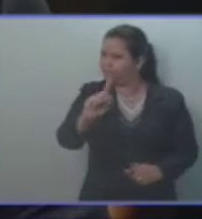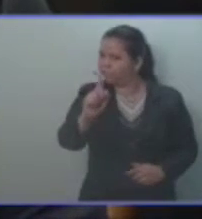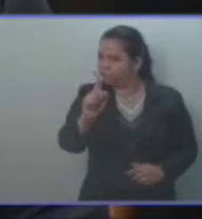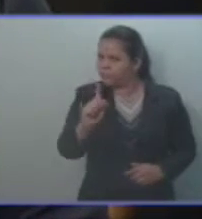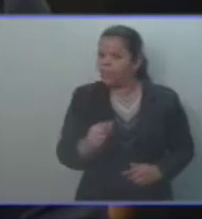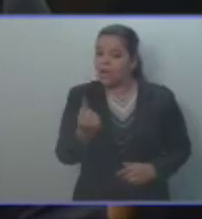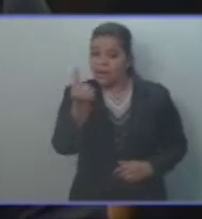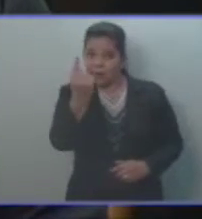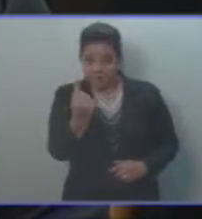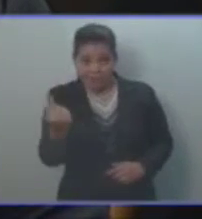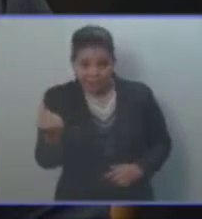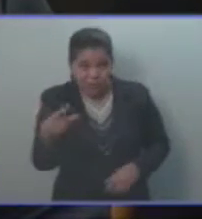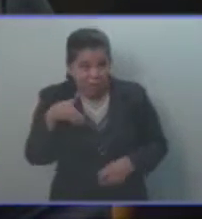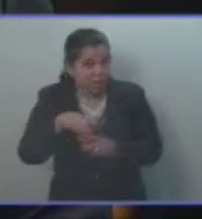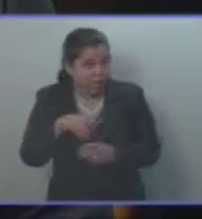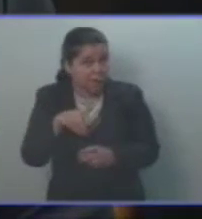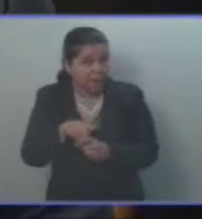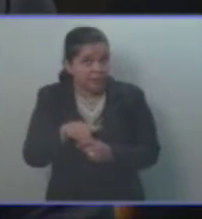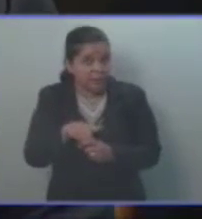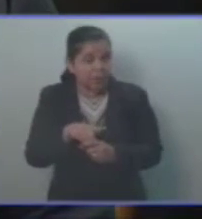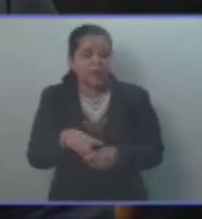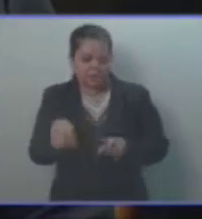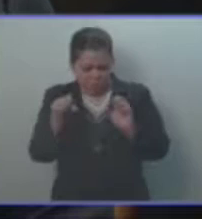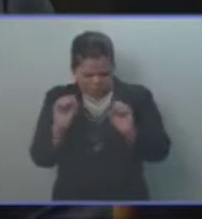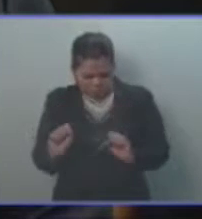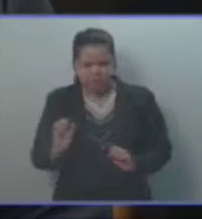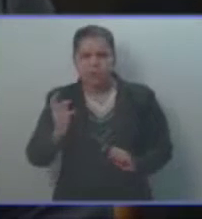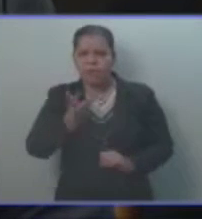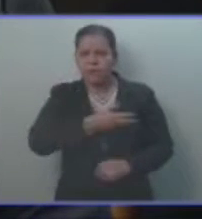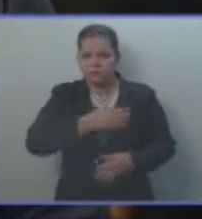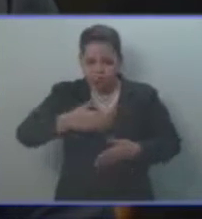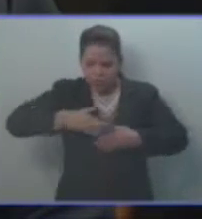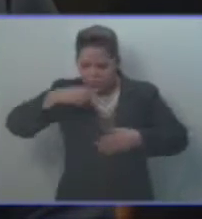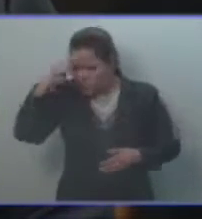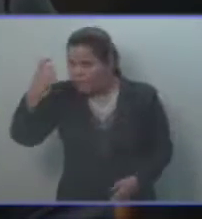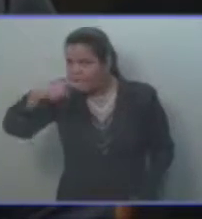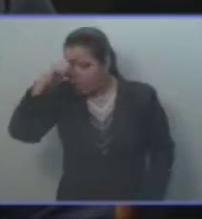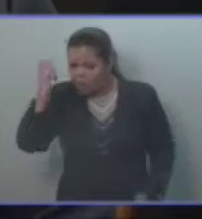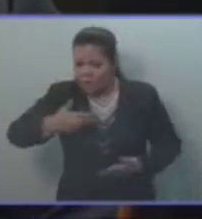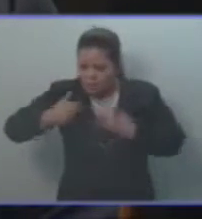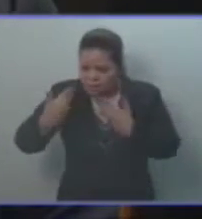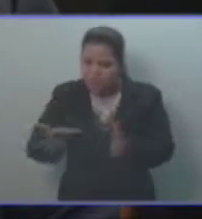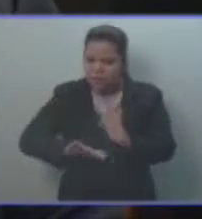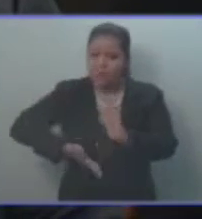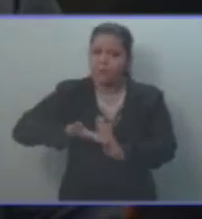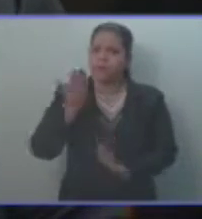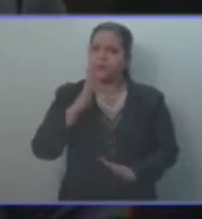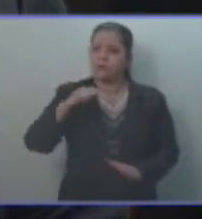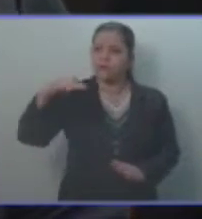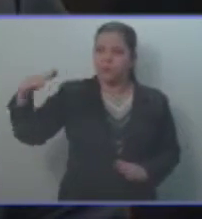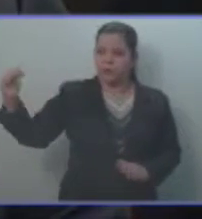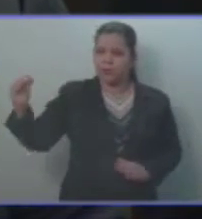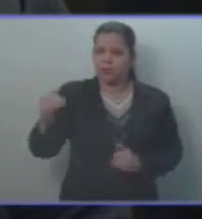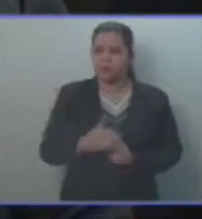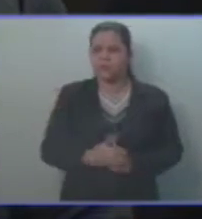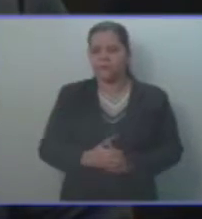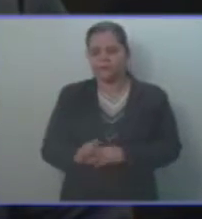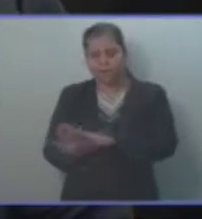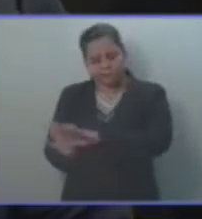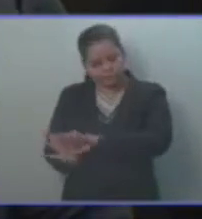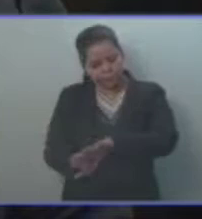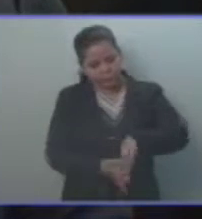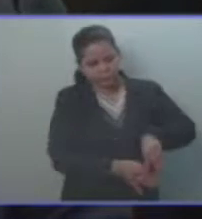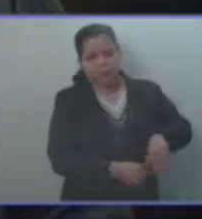las personas con discapacidad podemos aportarle muchísimo más a nuestro país. Por otro lado,